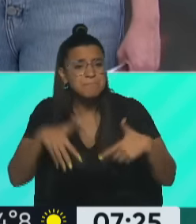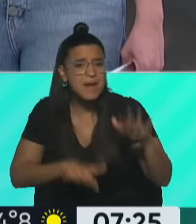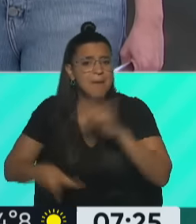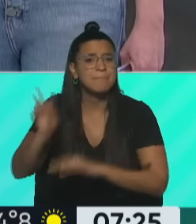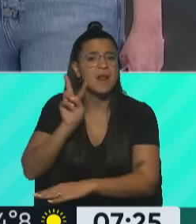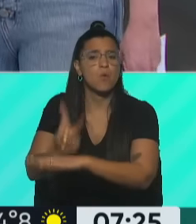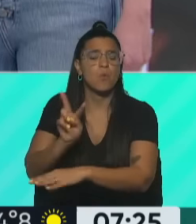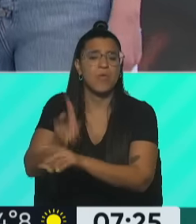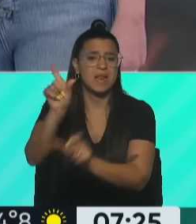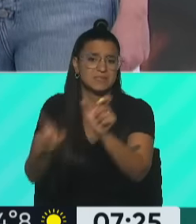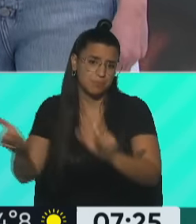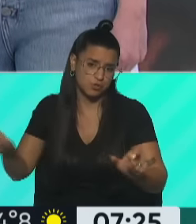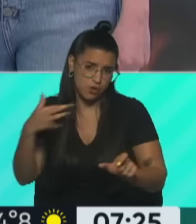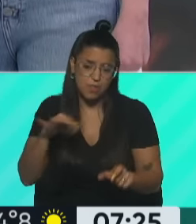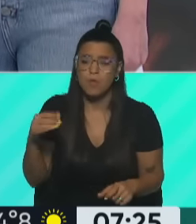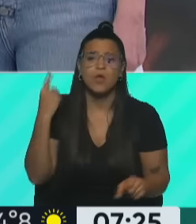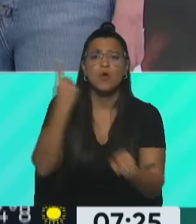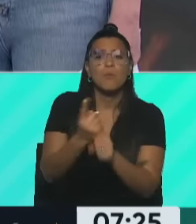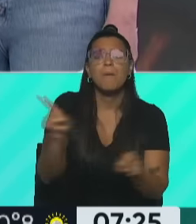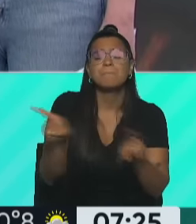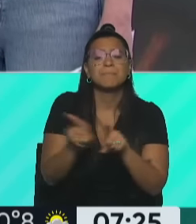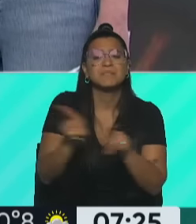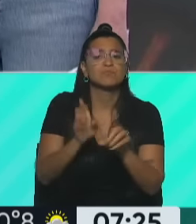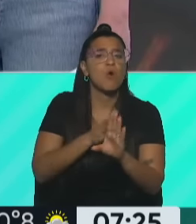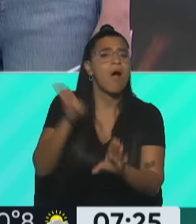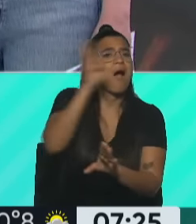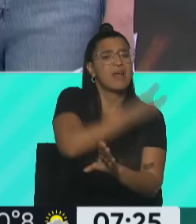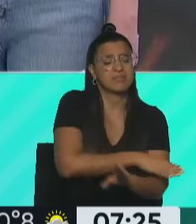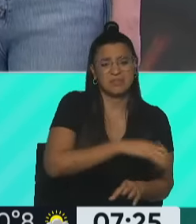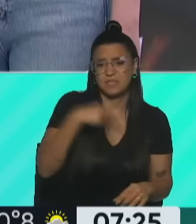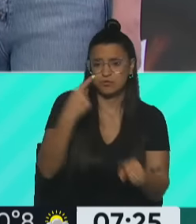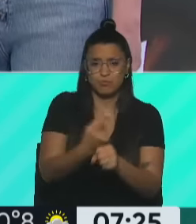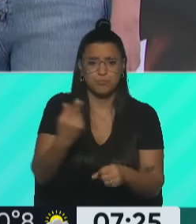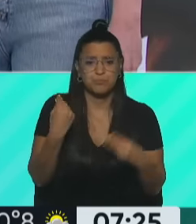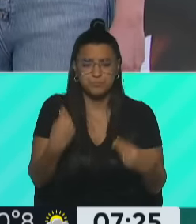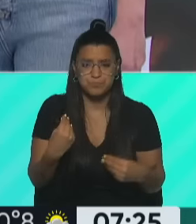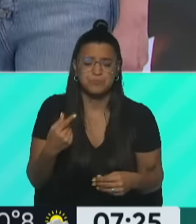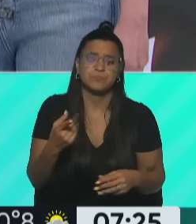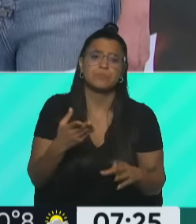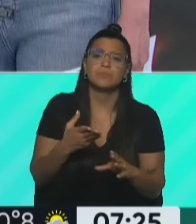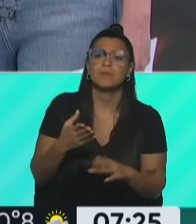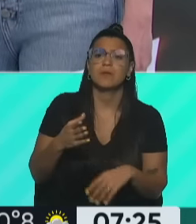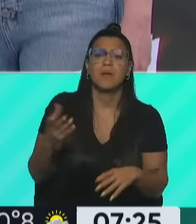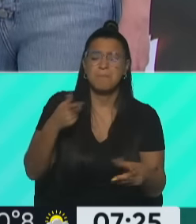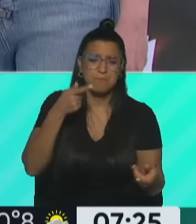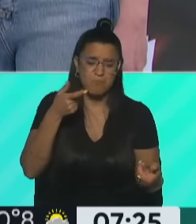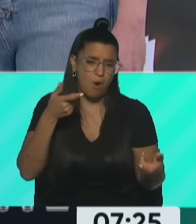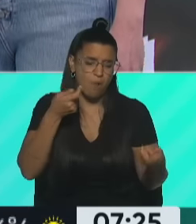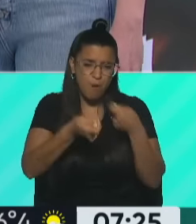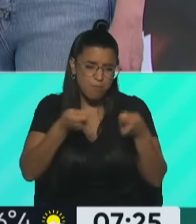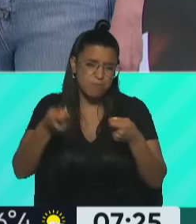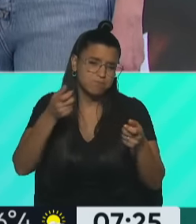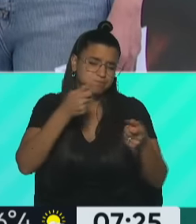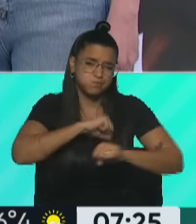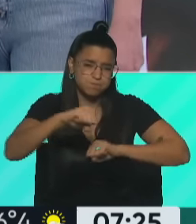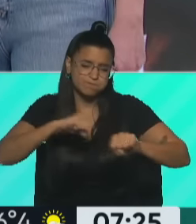proteger a los civiles. No puede pasar lo mismo que pasó antes de la tregua, de esta matanza indiscriminada de